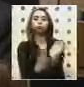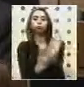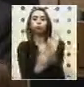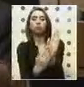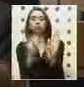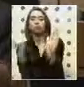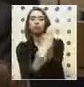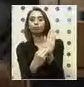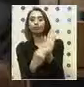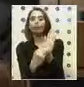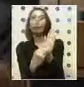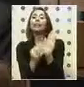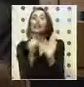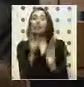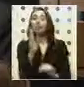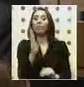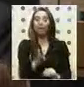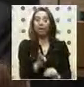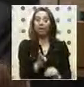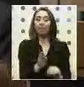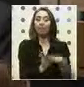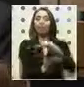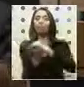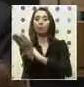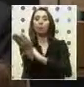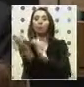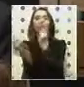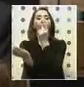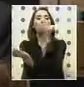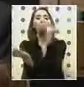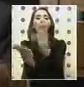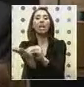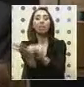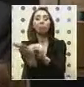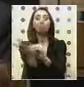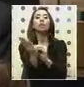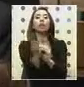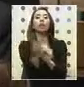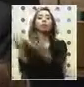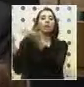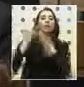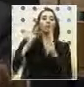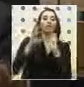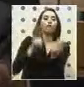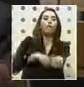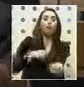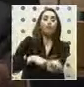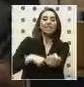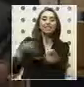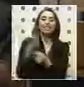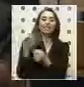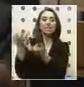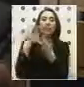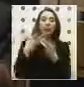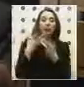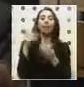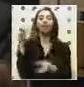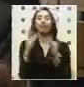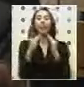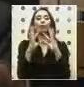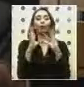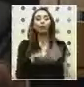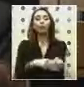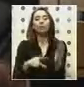decir, debe haberse incoado denuncia por violencia intrafamiliar en los tribunales de familia, de conformidad con la